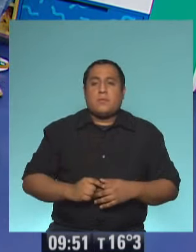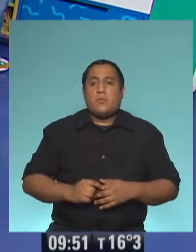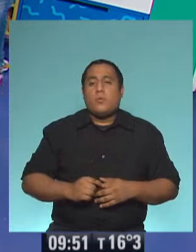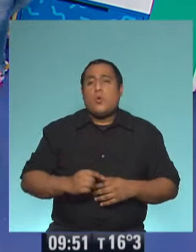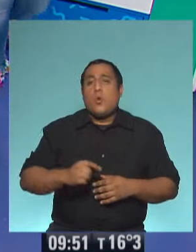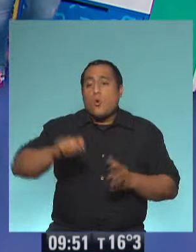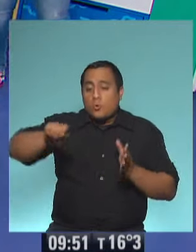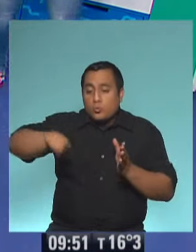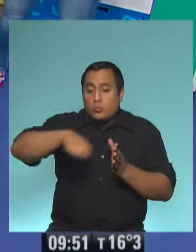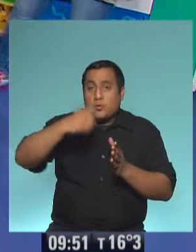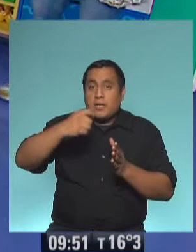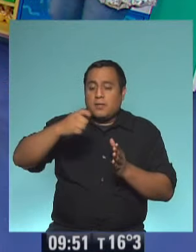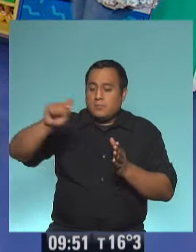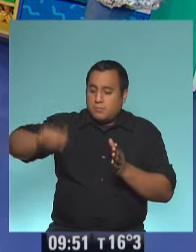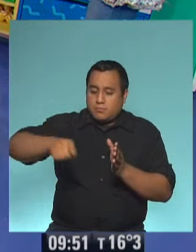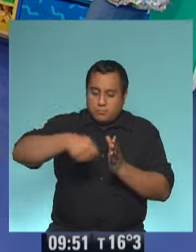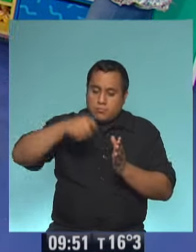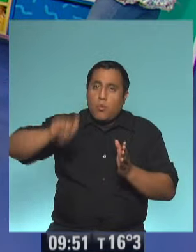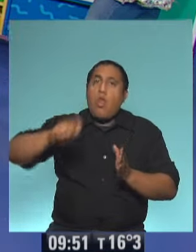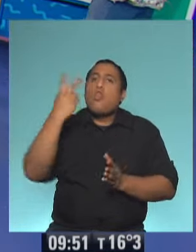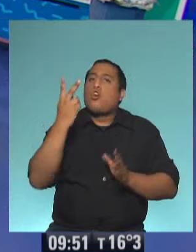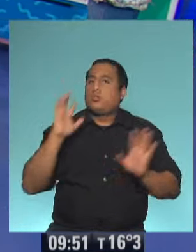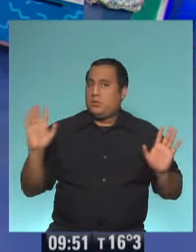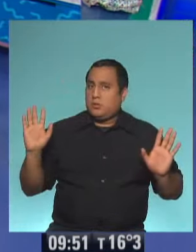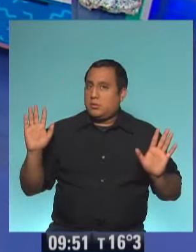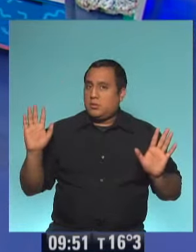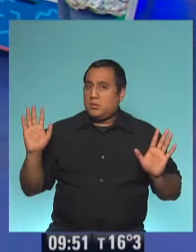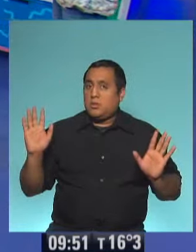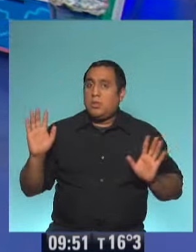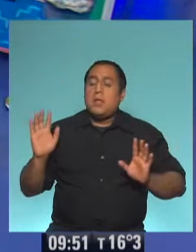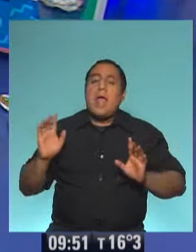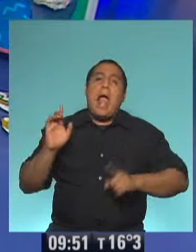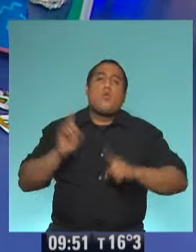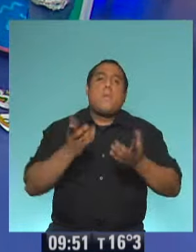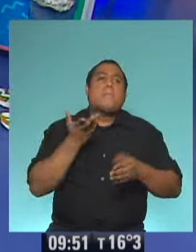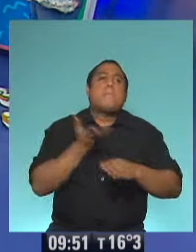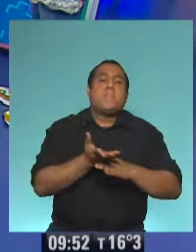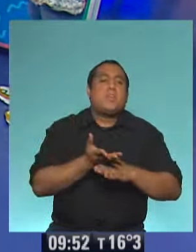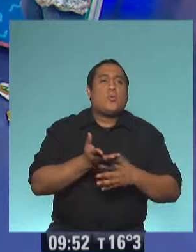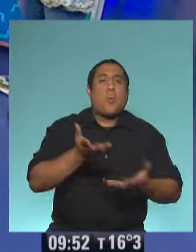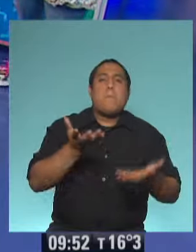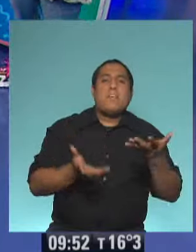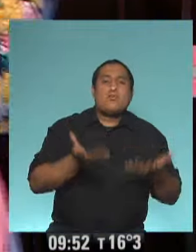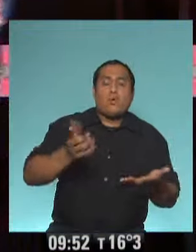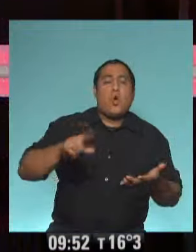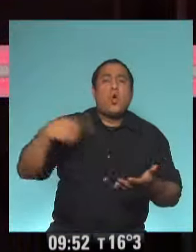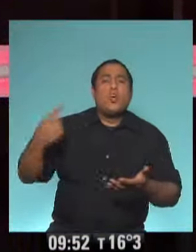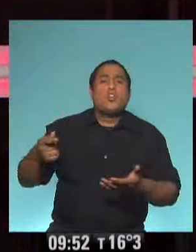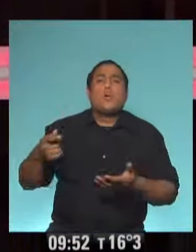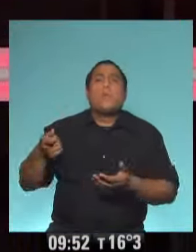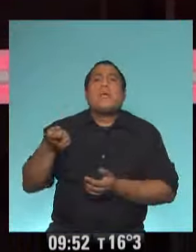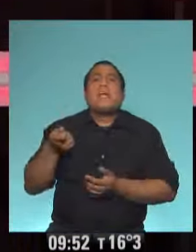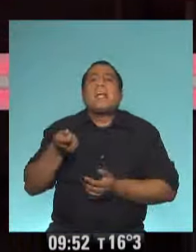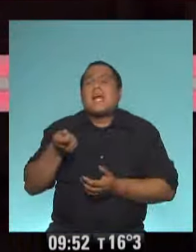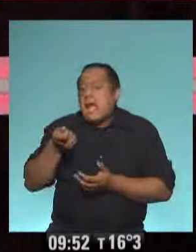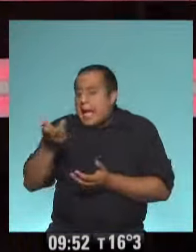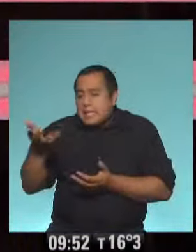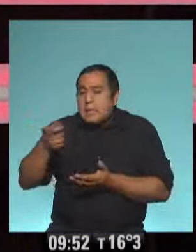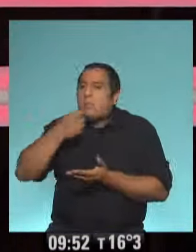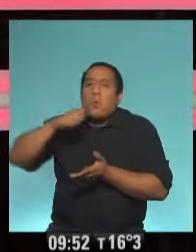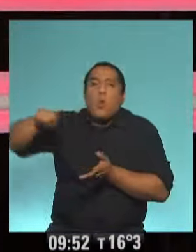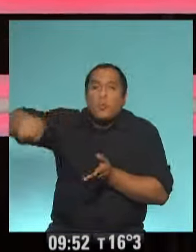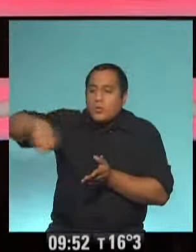cucharadas. Poquito. Dos cucharaditas. Vieron que algunas cosas las podemos pedir por el peso, como las galletitas, y otras por la cantidad de cucharadas.